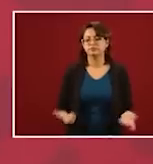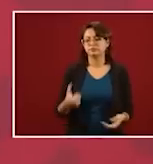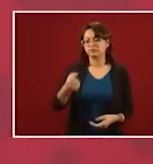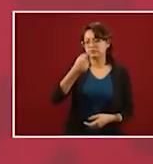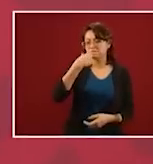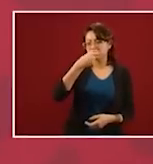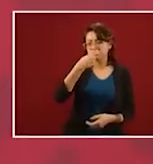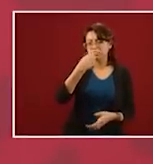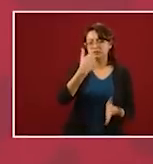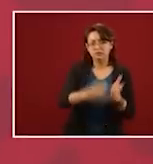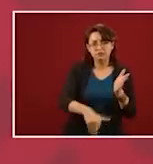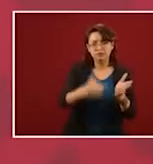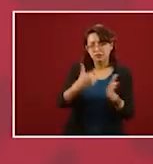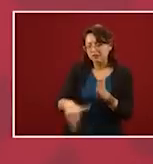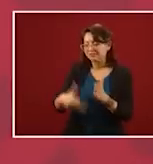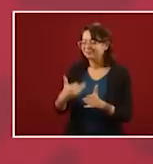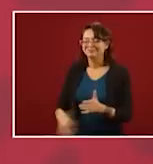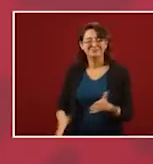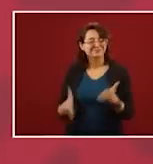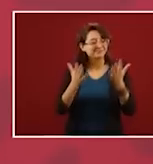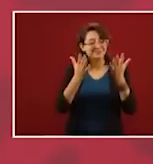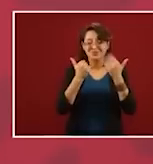medicamentos. No hay.